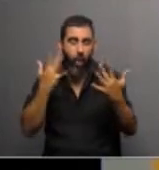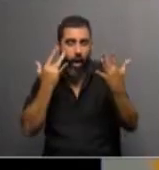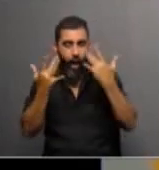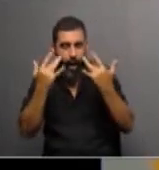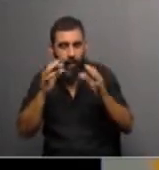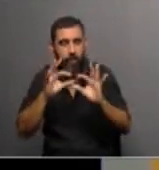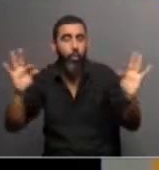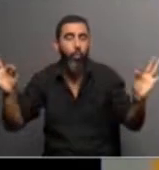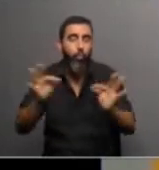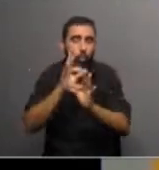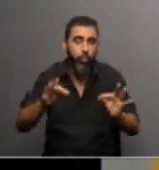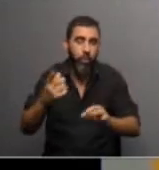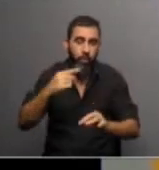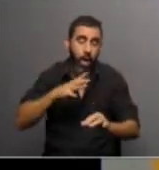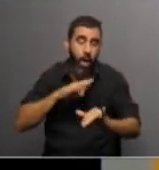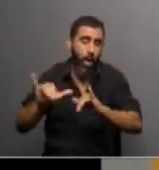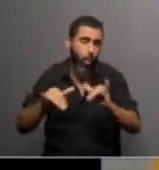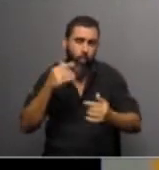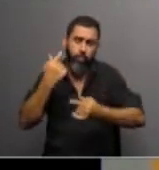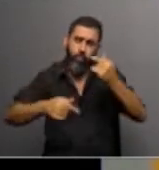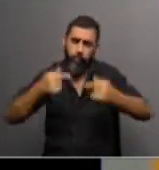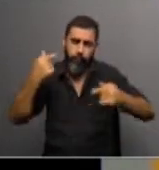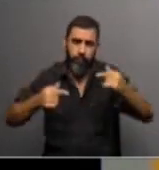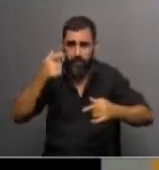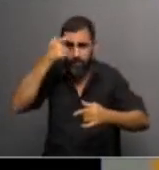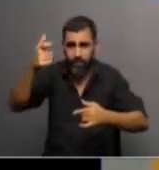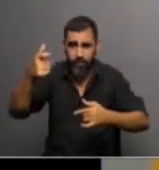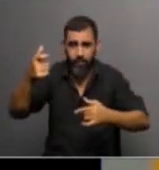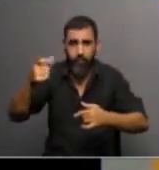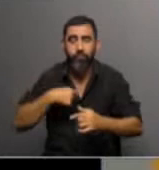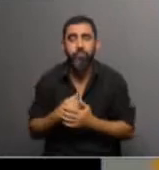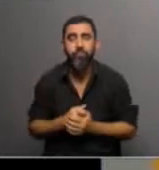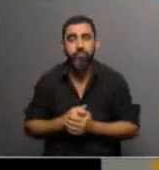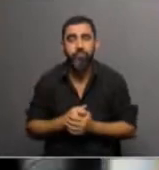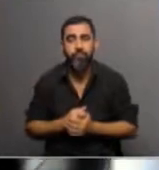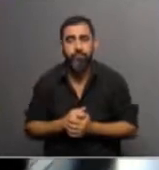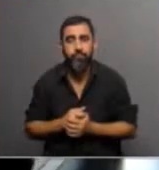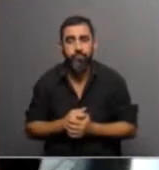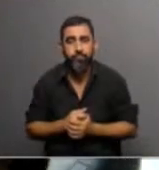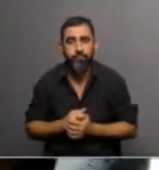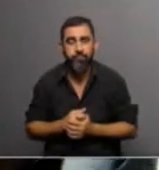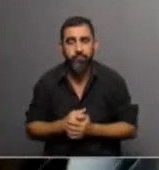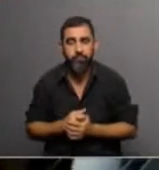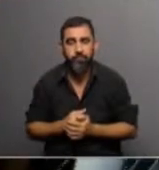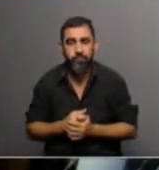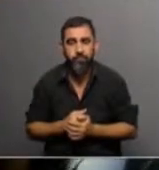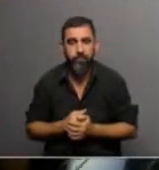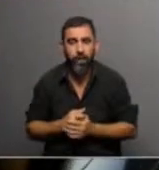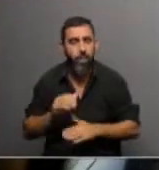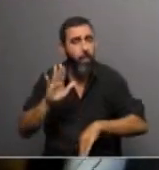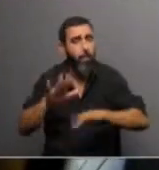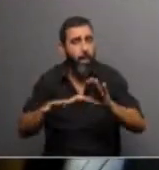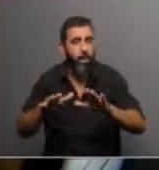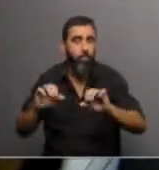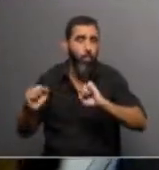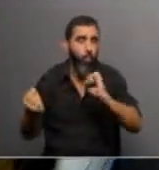este caso de la música, pero en realidad hay hobbies de todo. Entre los científicos que uno ha ido detectando, hay de todo tipo de hobbies, ¿no? Más movidos, más